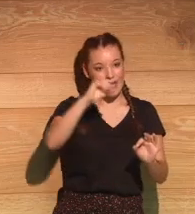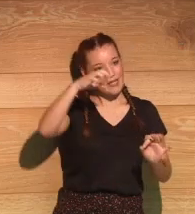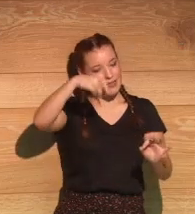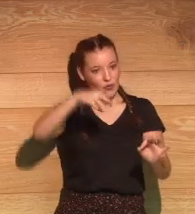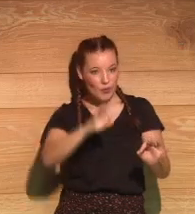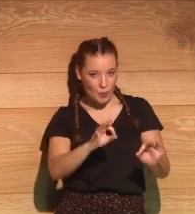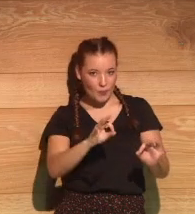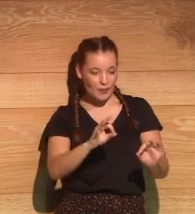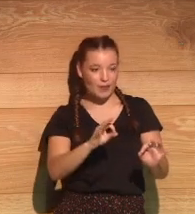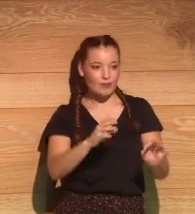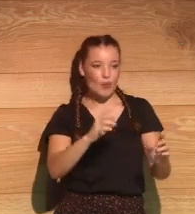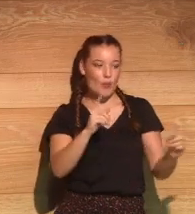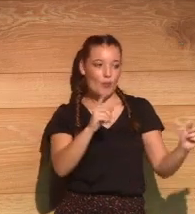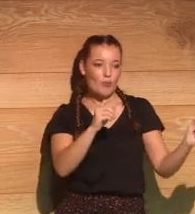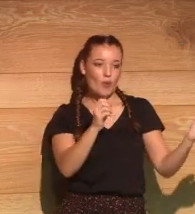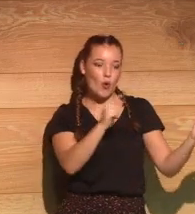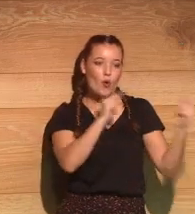edadismo, que es una ideología